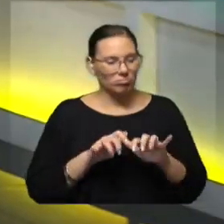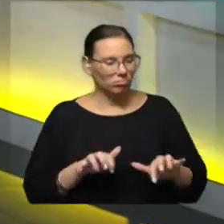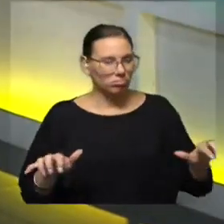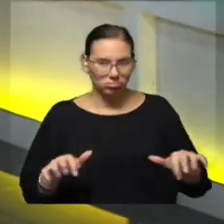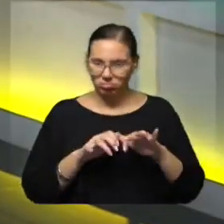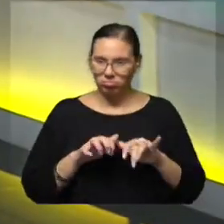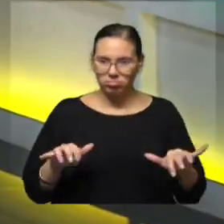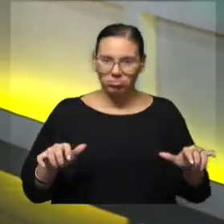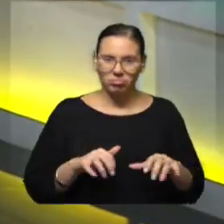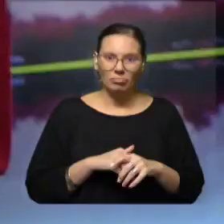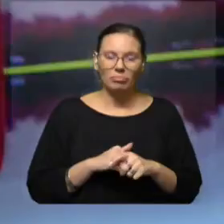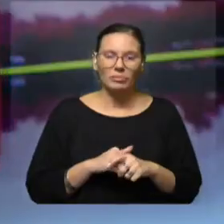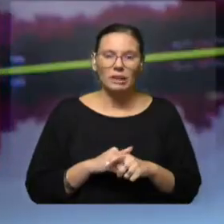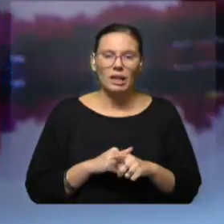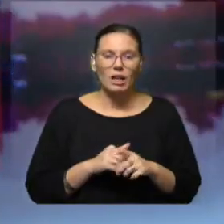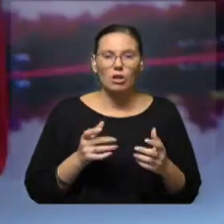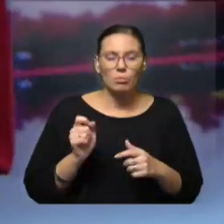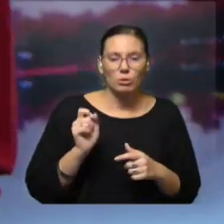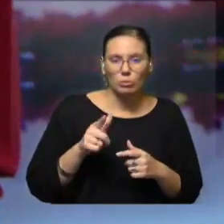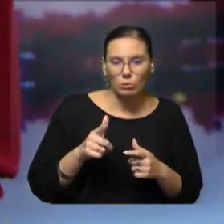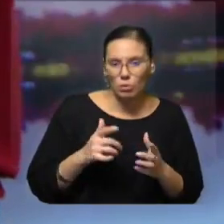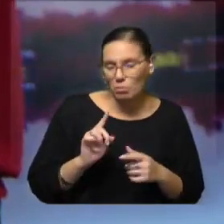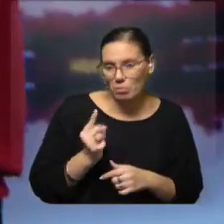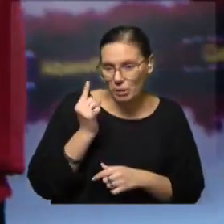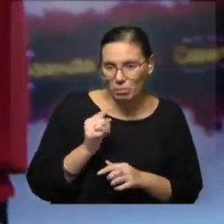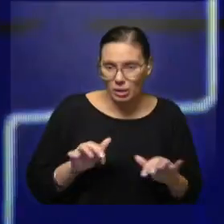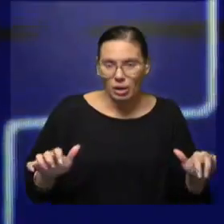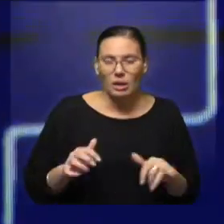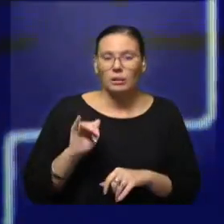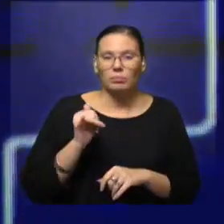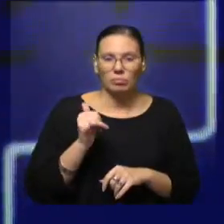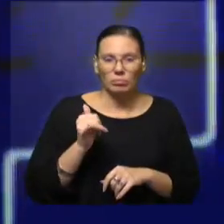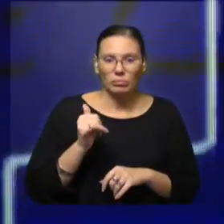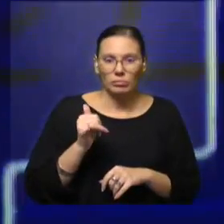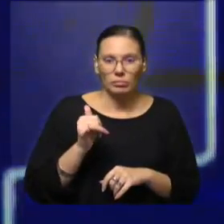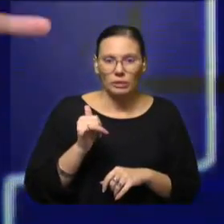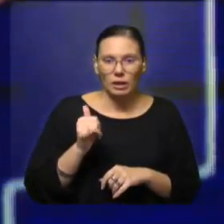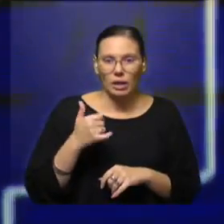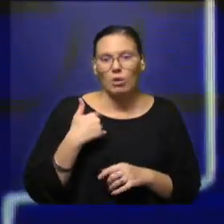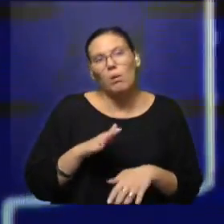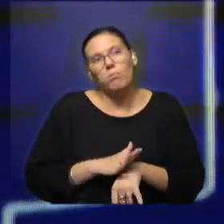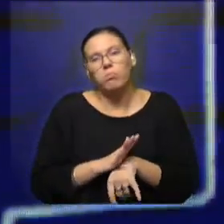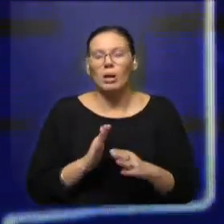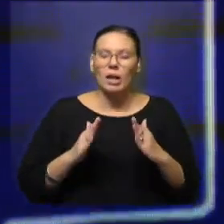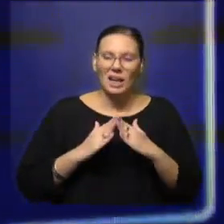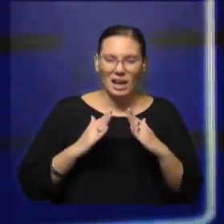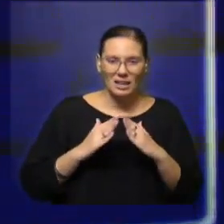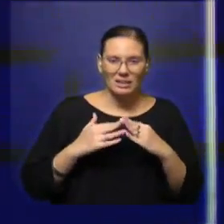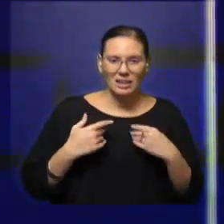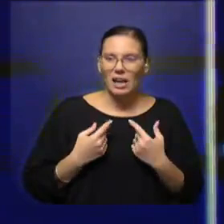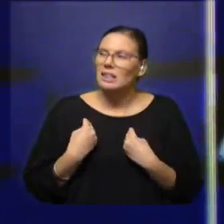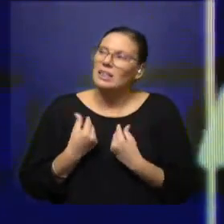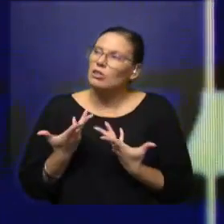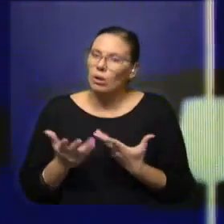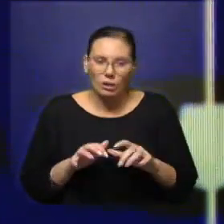tecla. Es como tu instrumento madre, ¿no? Sí, sí, es... Yo siempre digo que es como mi casa, o sea, me pasa algo y tengo